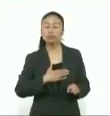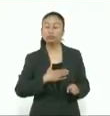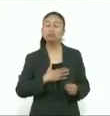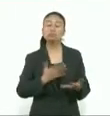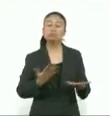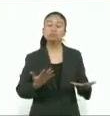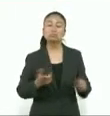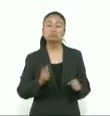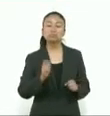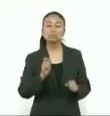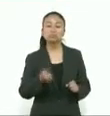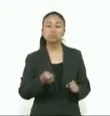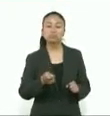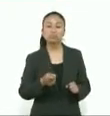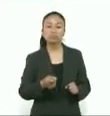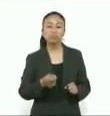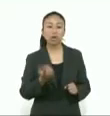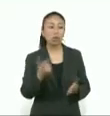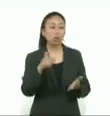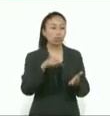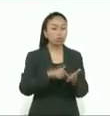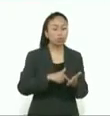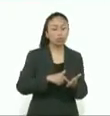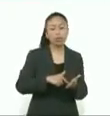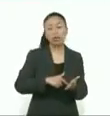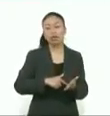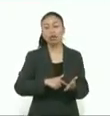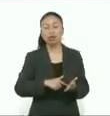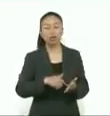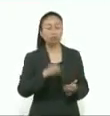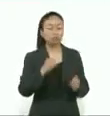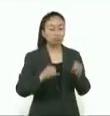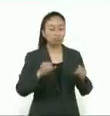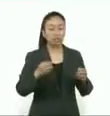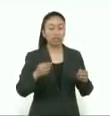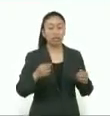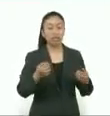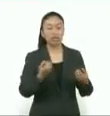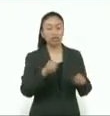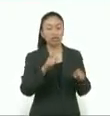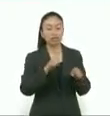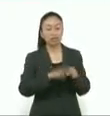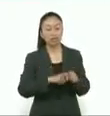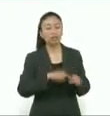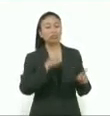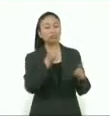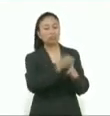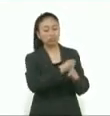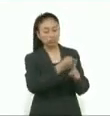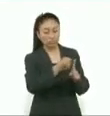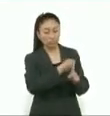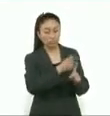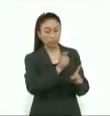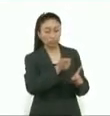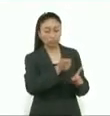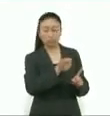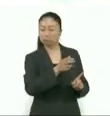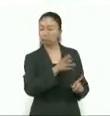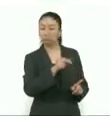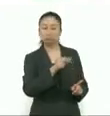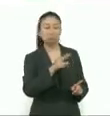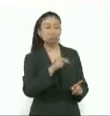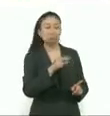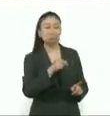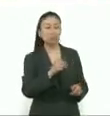destinadas a un rol en la sociedad llena de prejuicios y violencias, sino que el fortalecimiento de